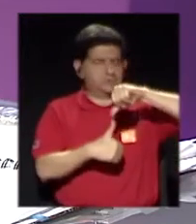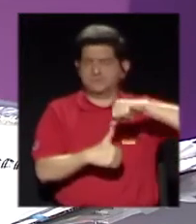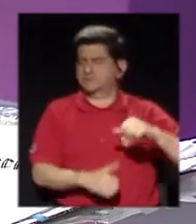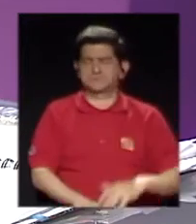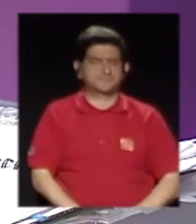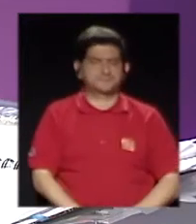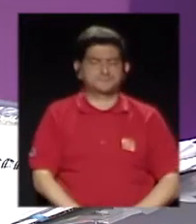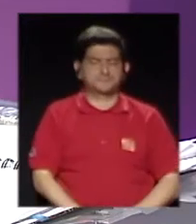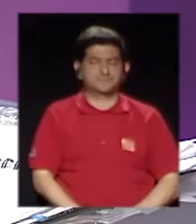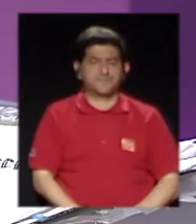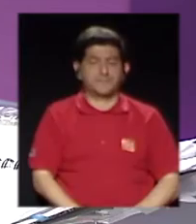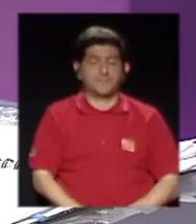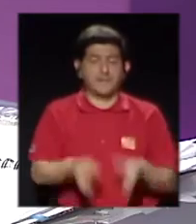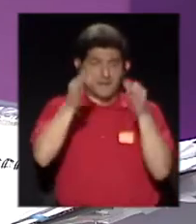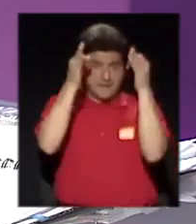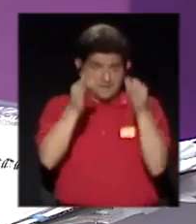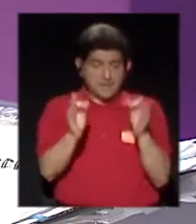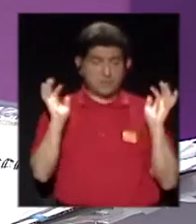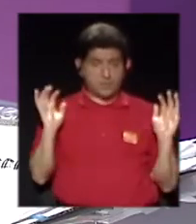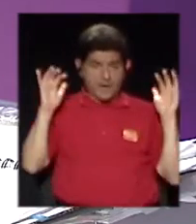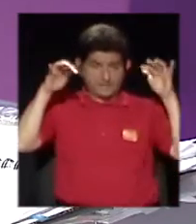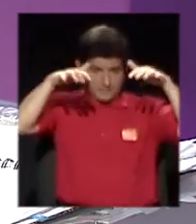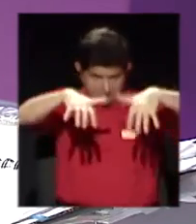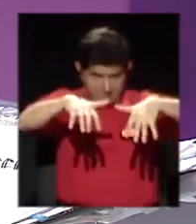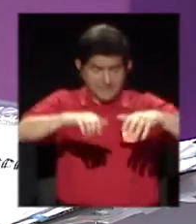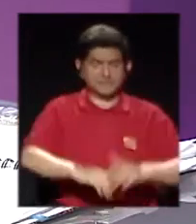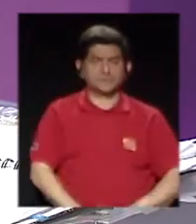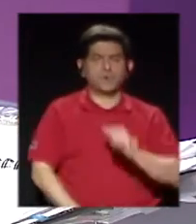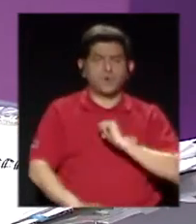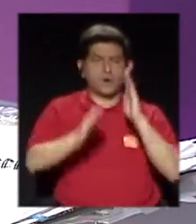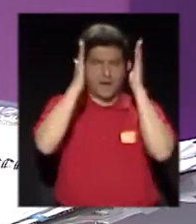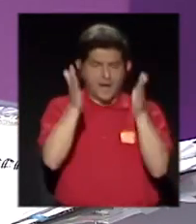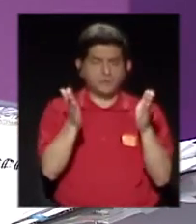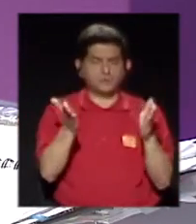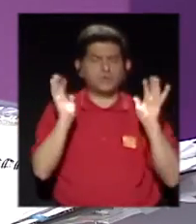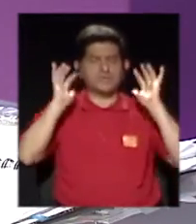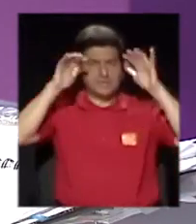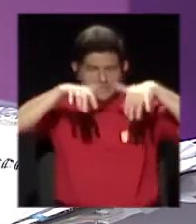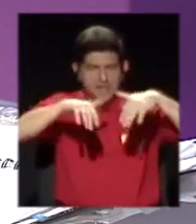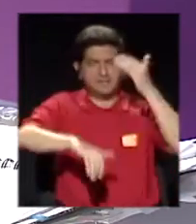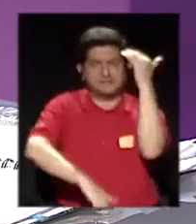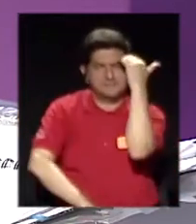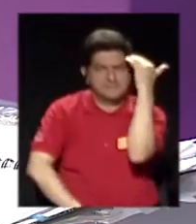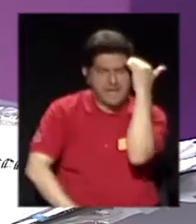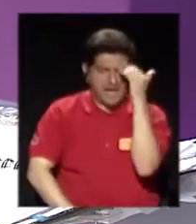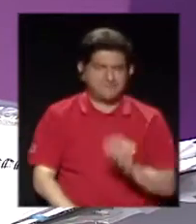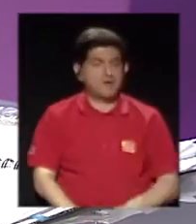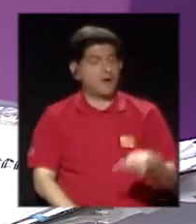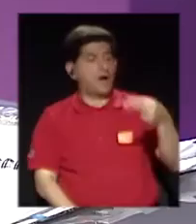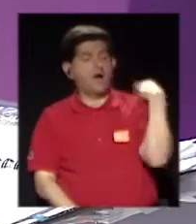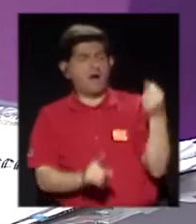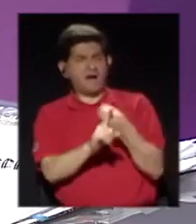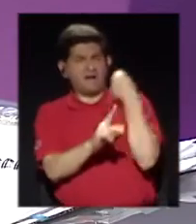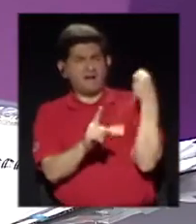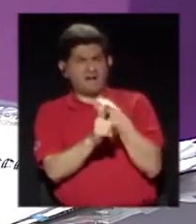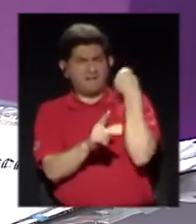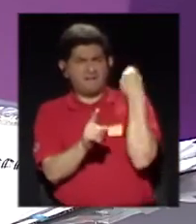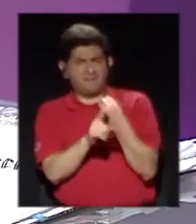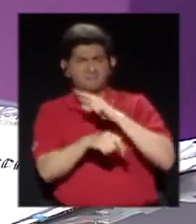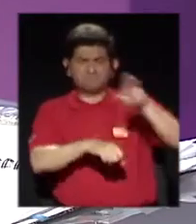tanto cuando los tribunales migratorios cuando las autoridades migratorias conocen de las historias de violencia